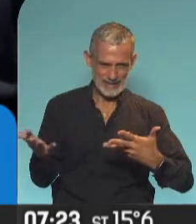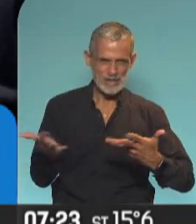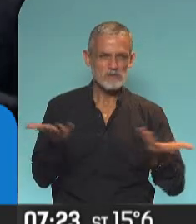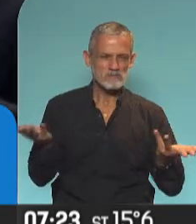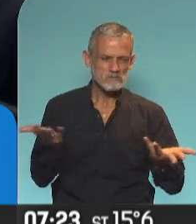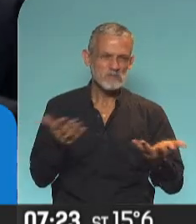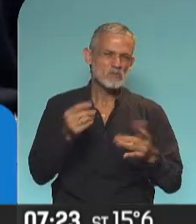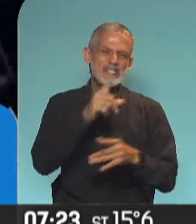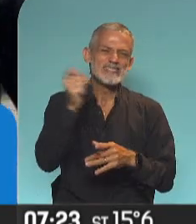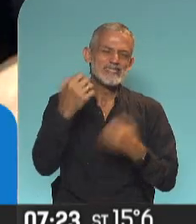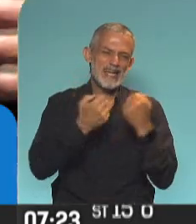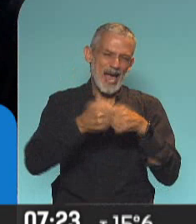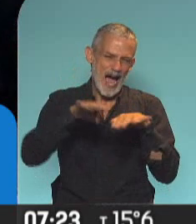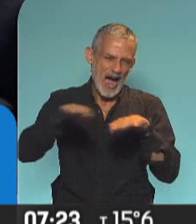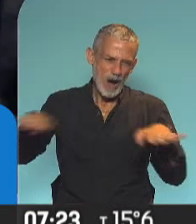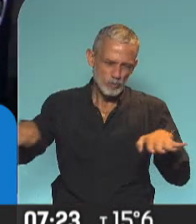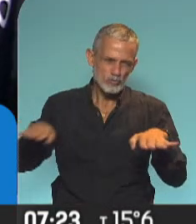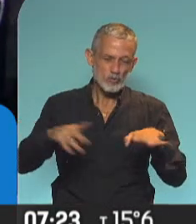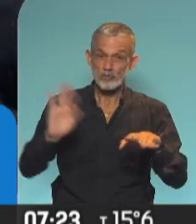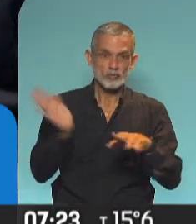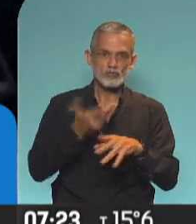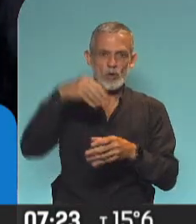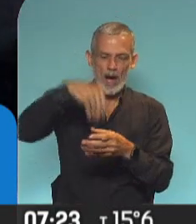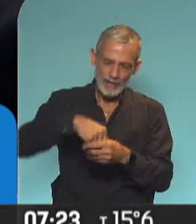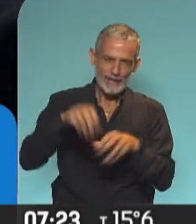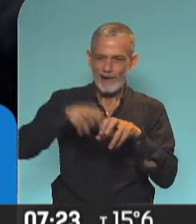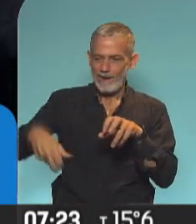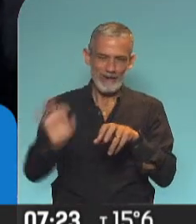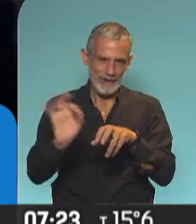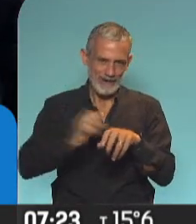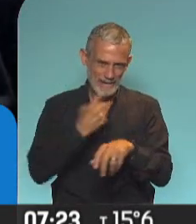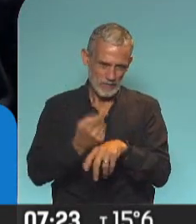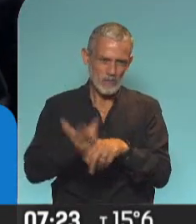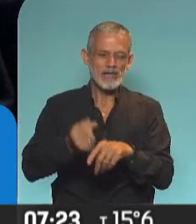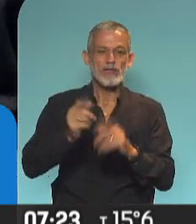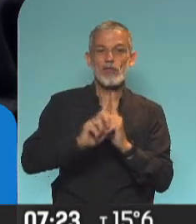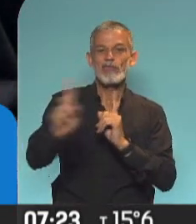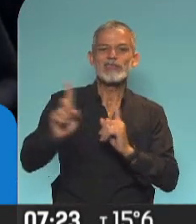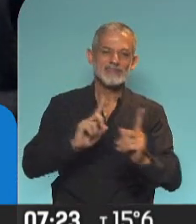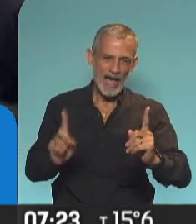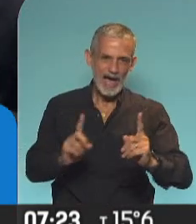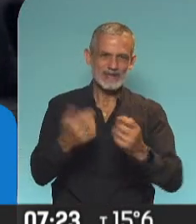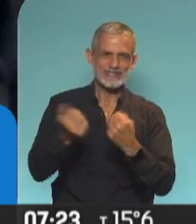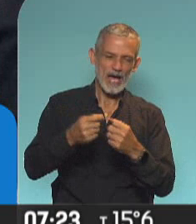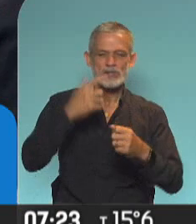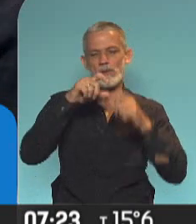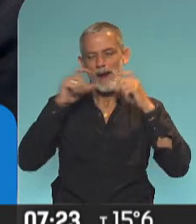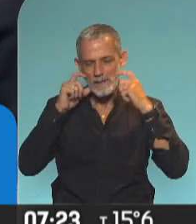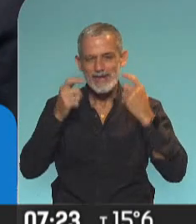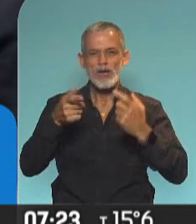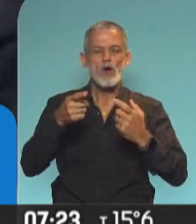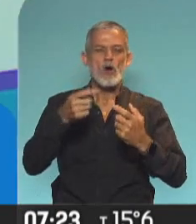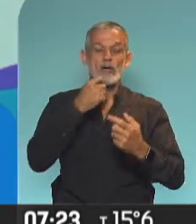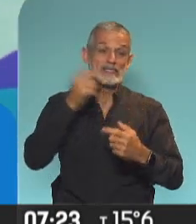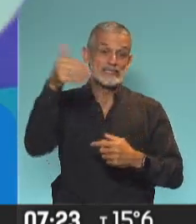no más de 100 autos todos adentro del auto con la distancia con distancia barbijos y si